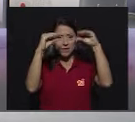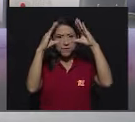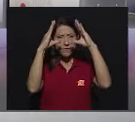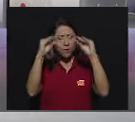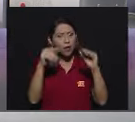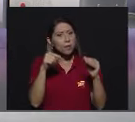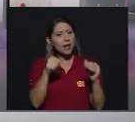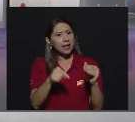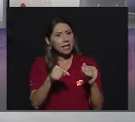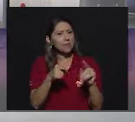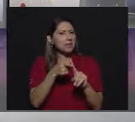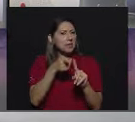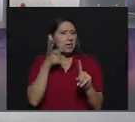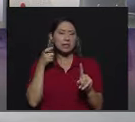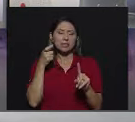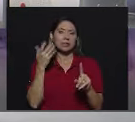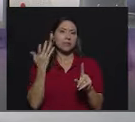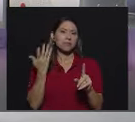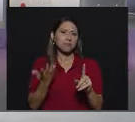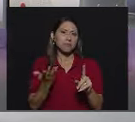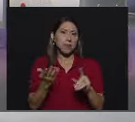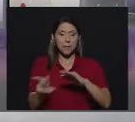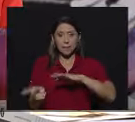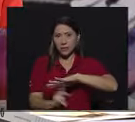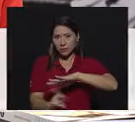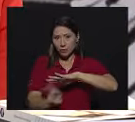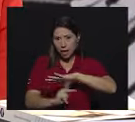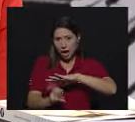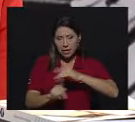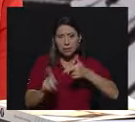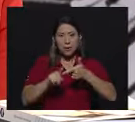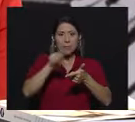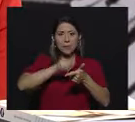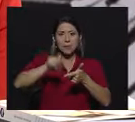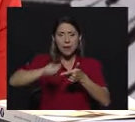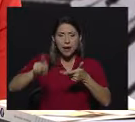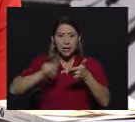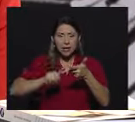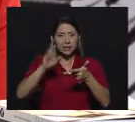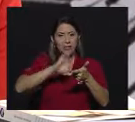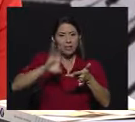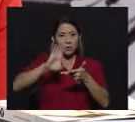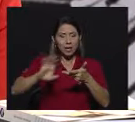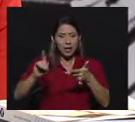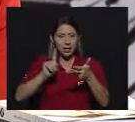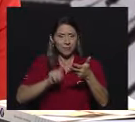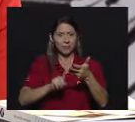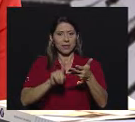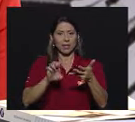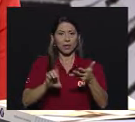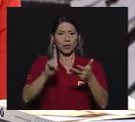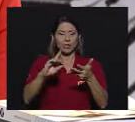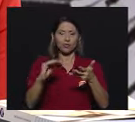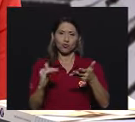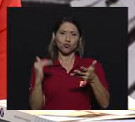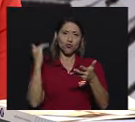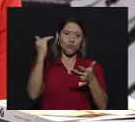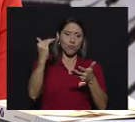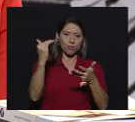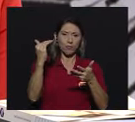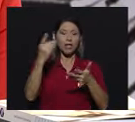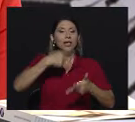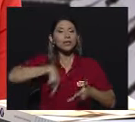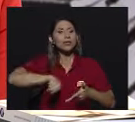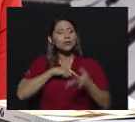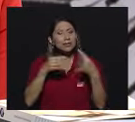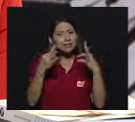hace un recorrido que va desde preescolar, primaria, secundaria, hasta la educación superior